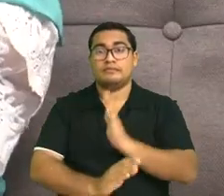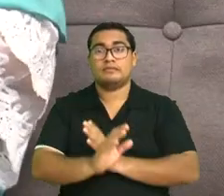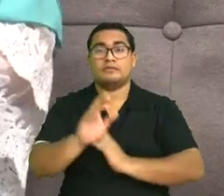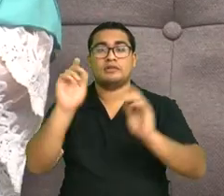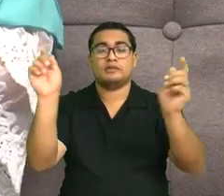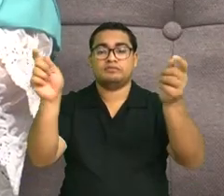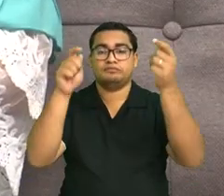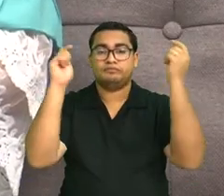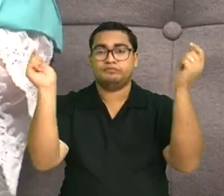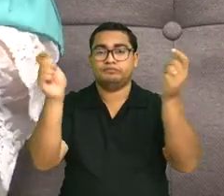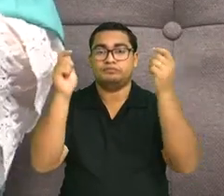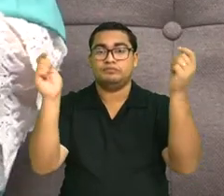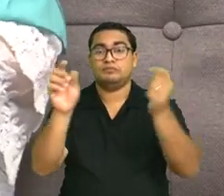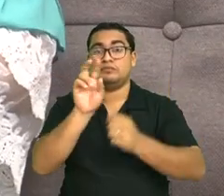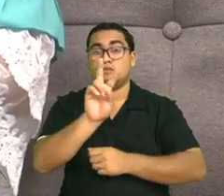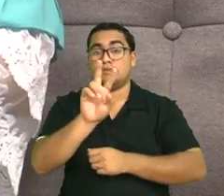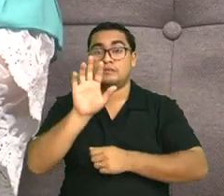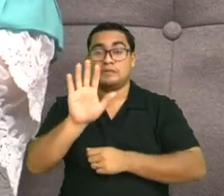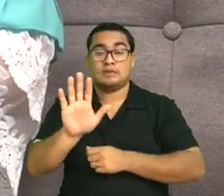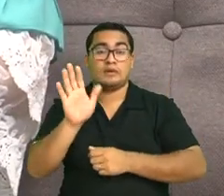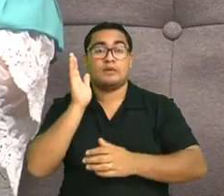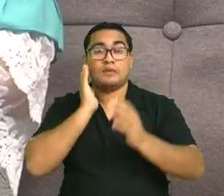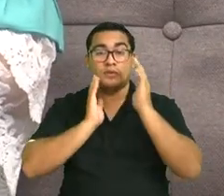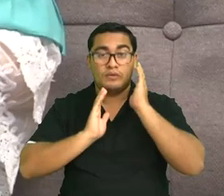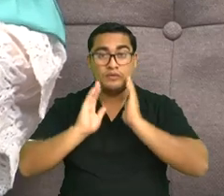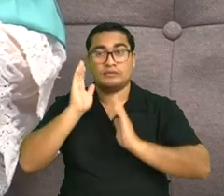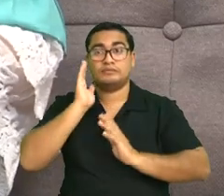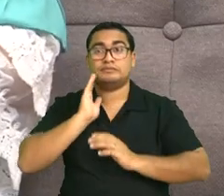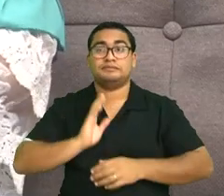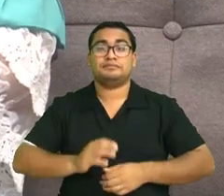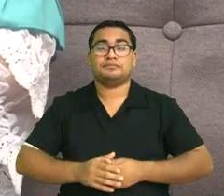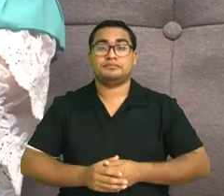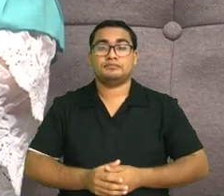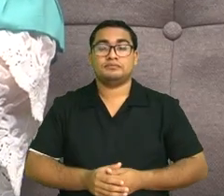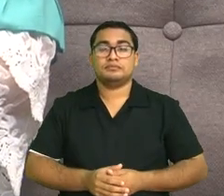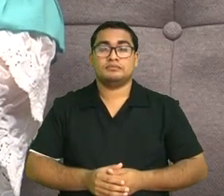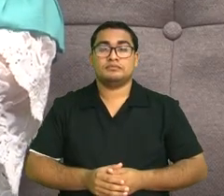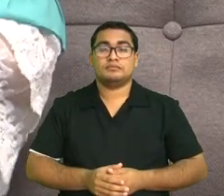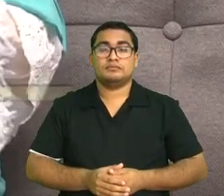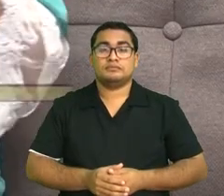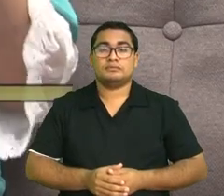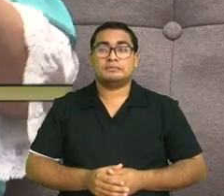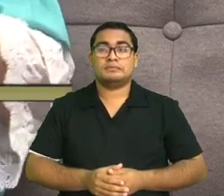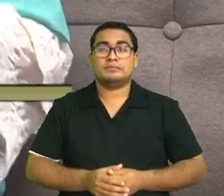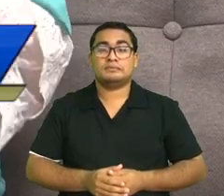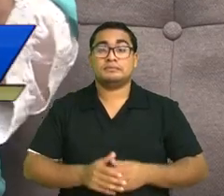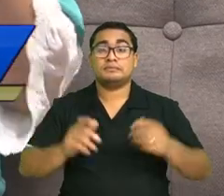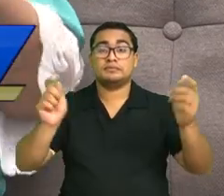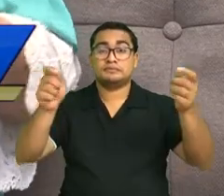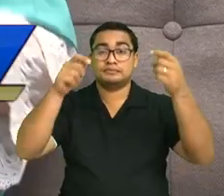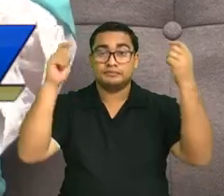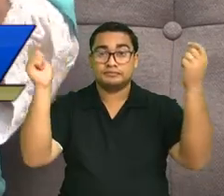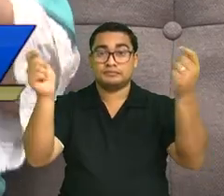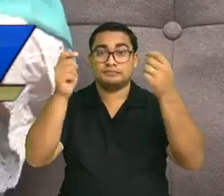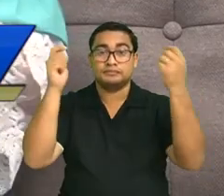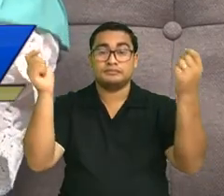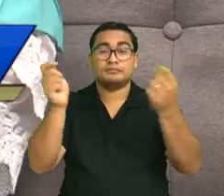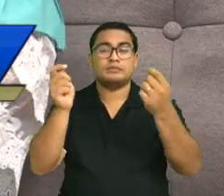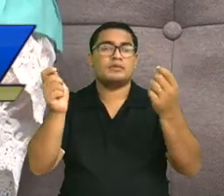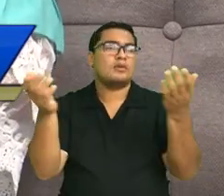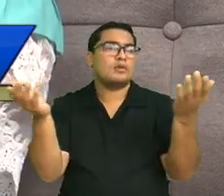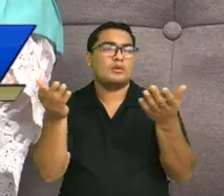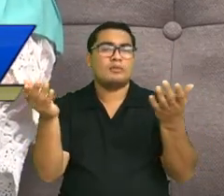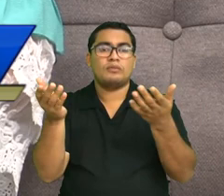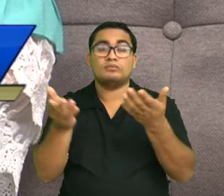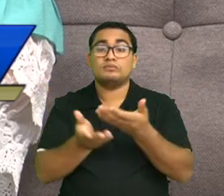el 25 de agosto. Y creo que pues es celebrar en restitución de derechos,